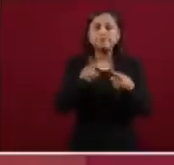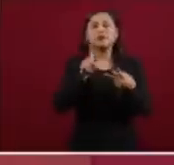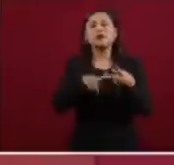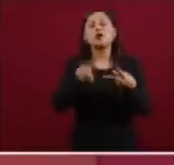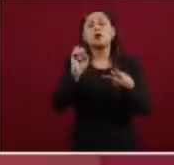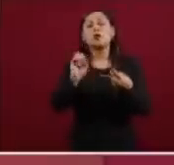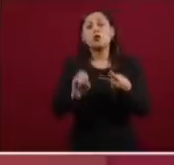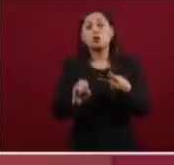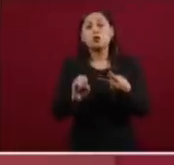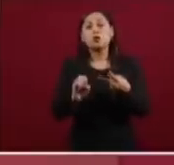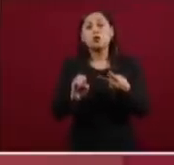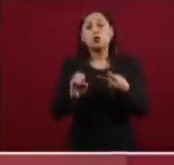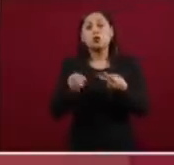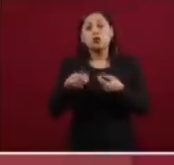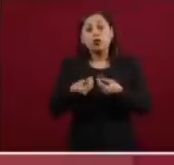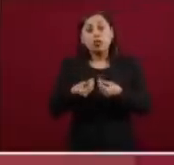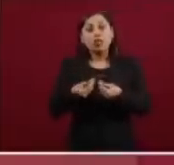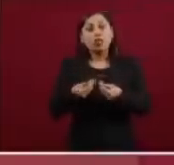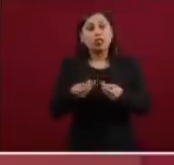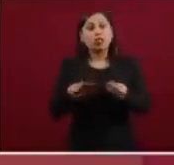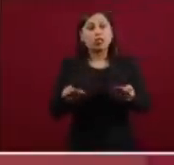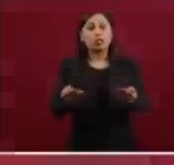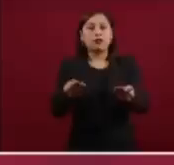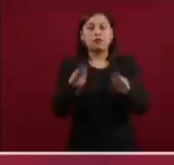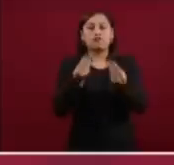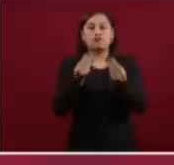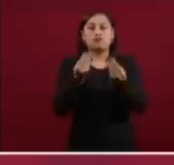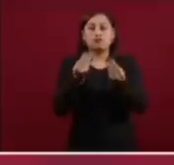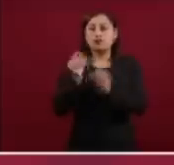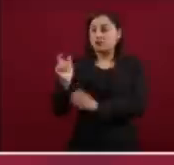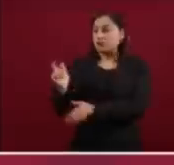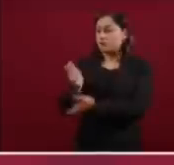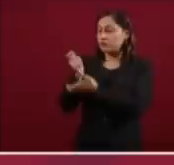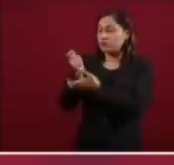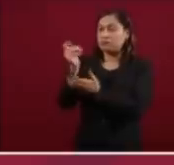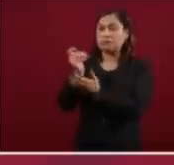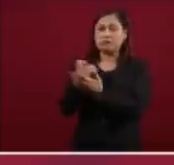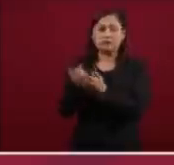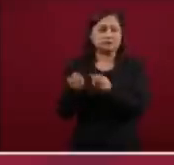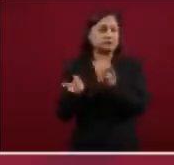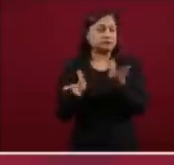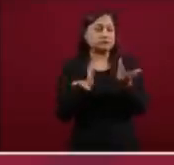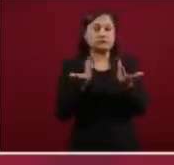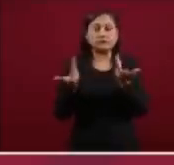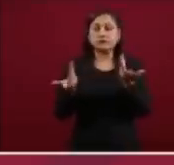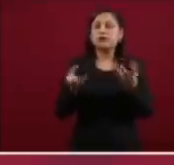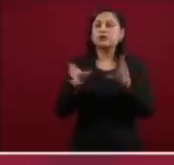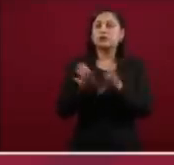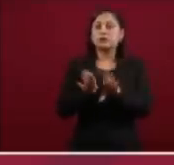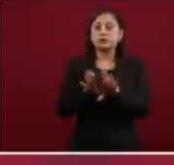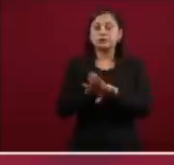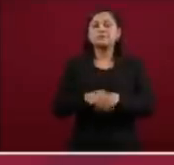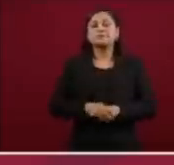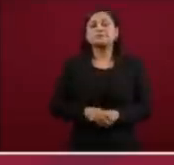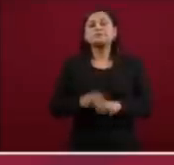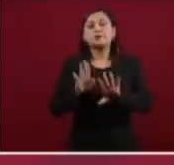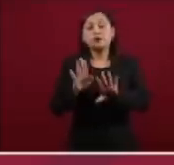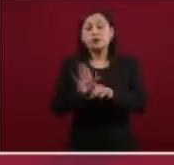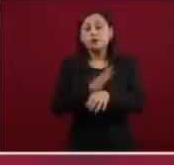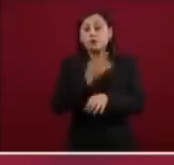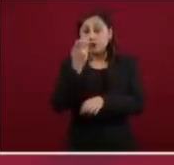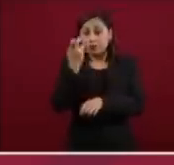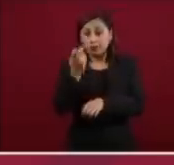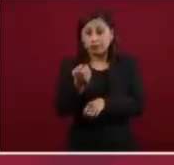son más los gastos que el presupuesto entonces había la